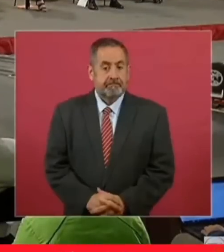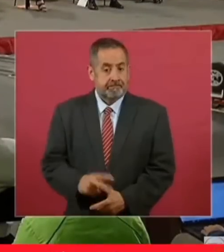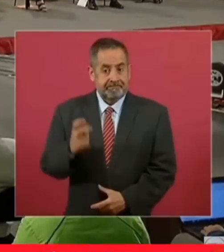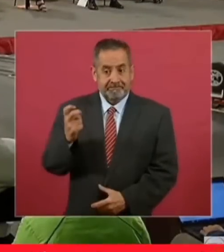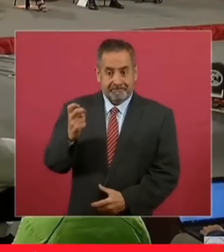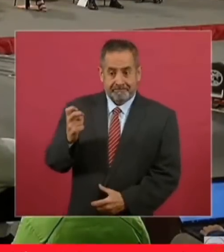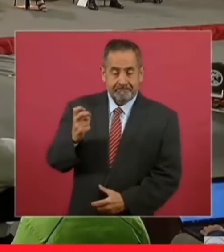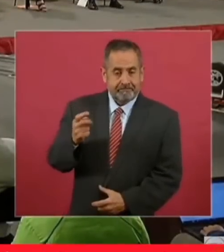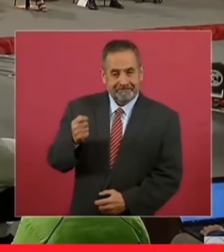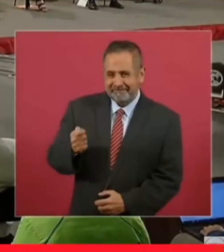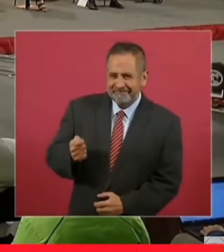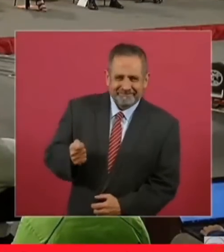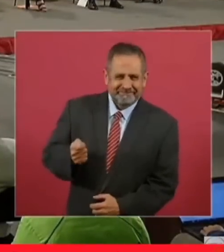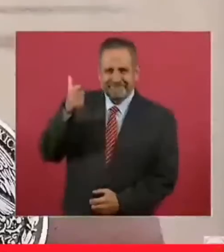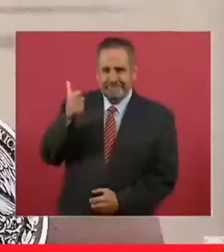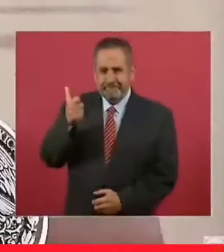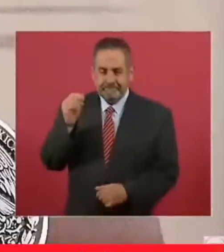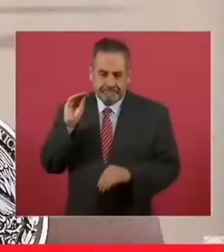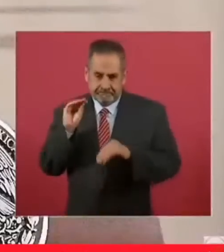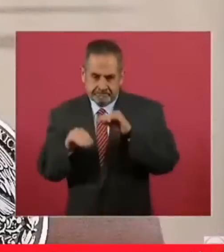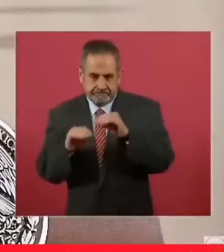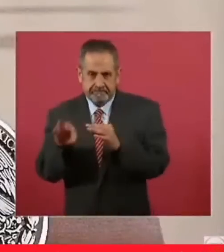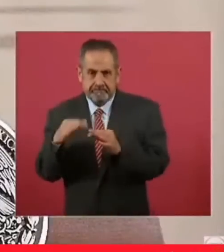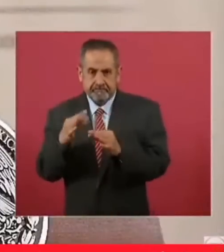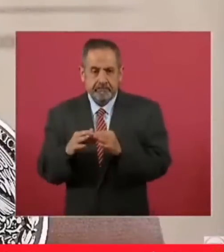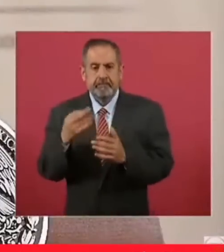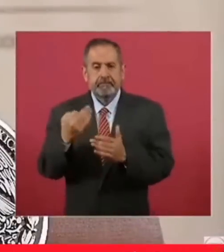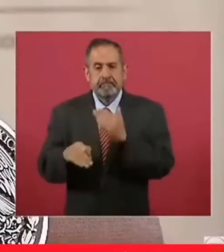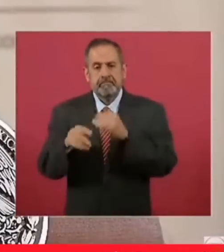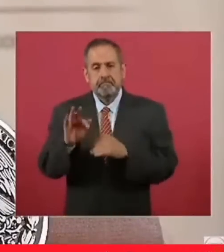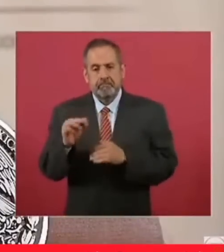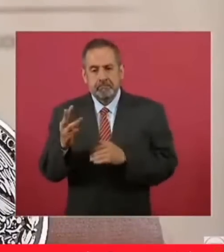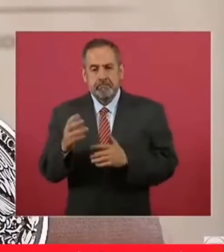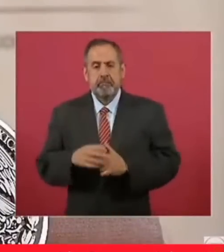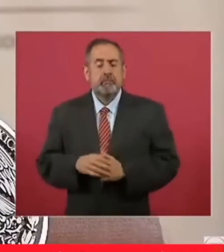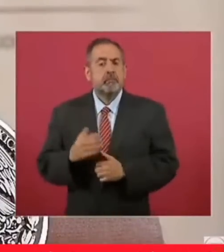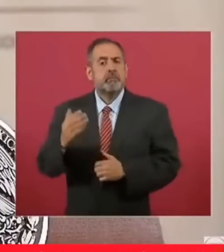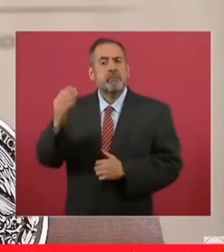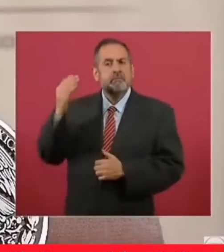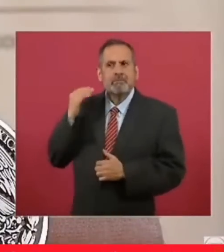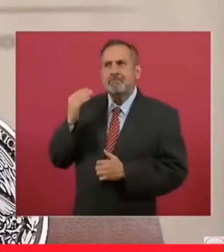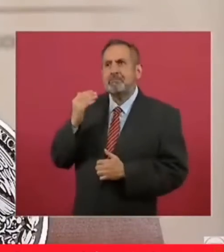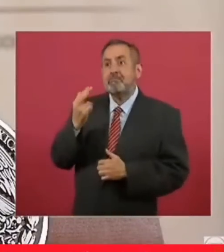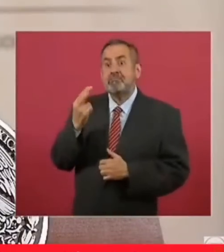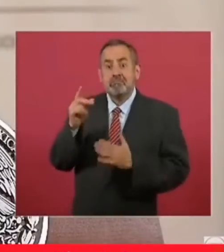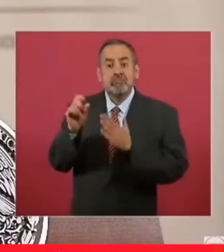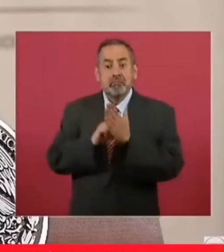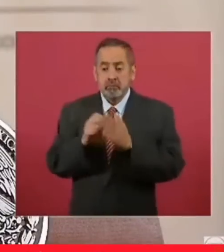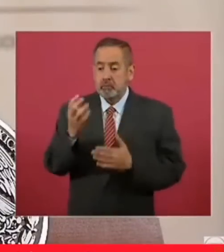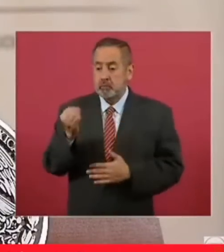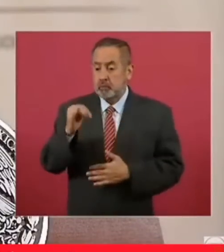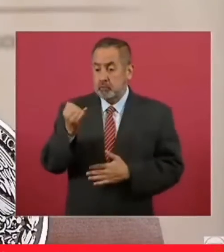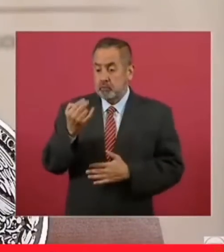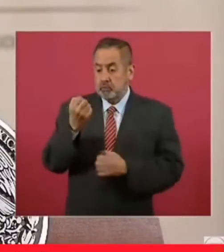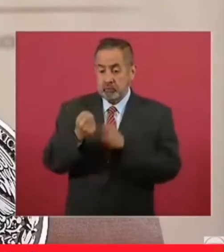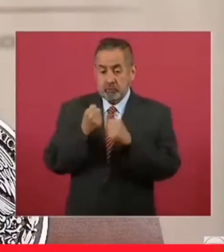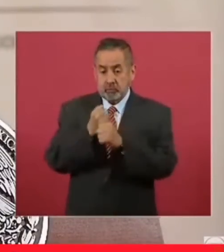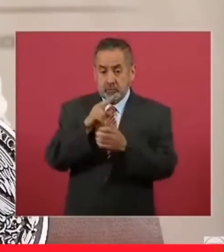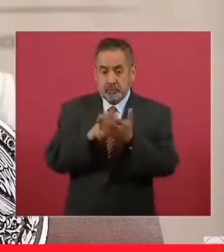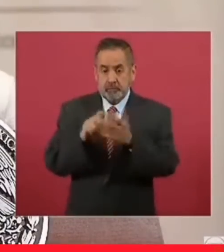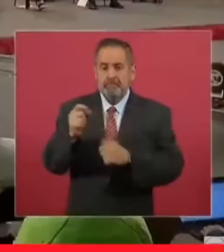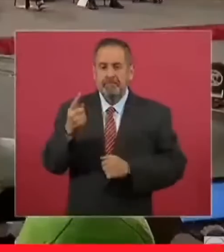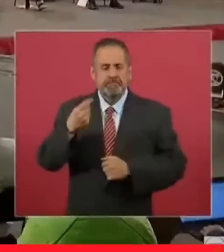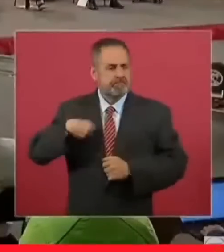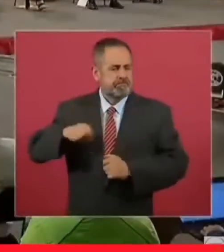origen. Empezábamos el video con un compromiso hace 25 meses, aquí mismo, el 9 de junio del 2021,